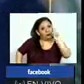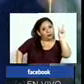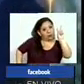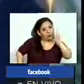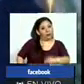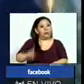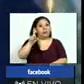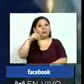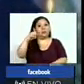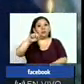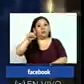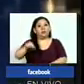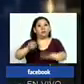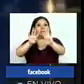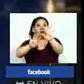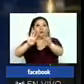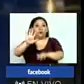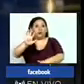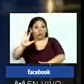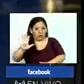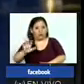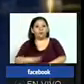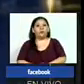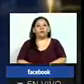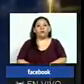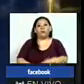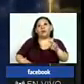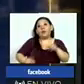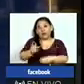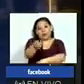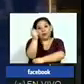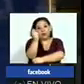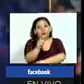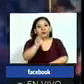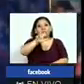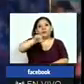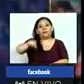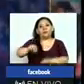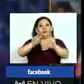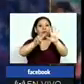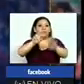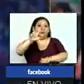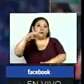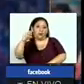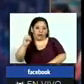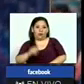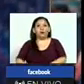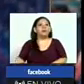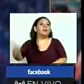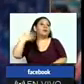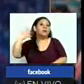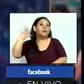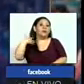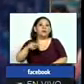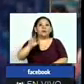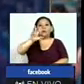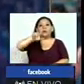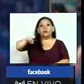con 10.945 casos, La Libertad con 3.730 y San Miguel con